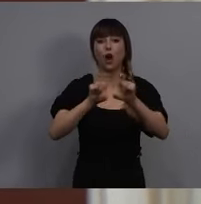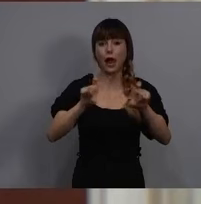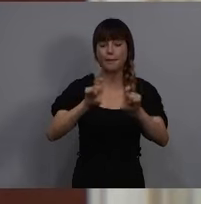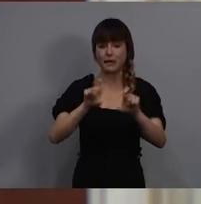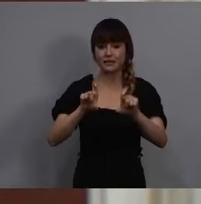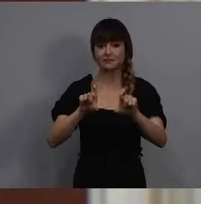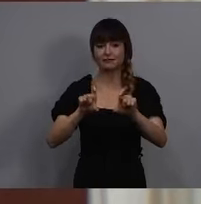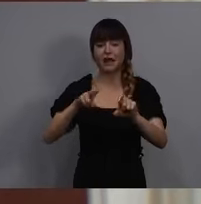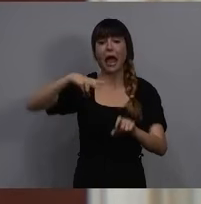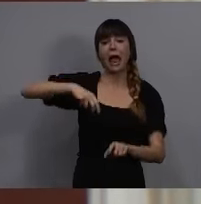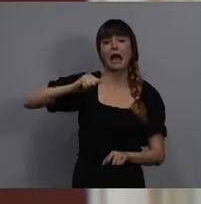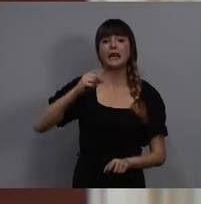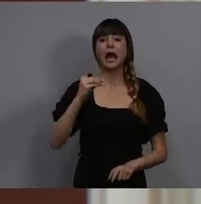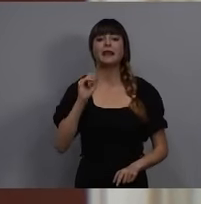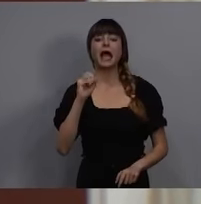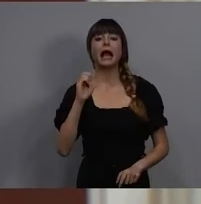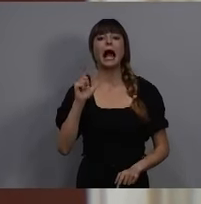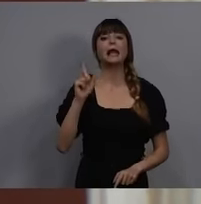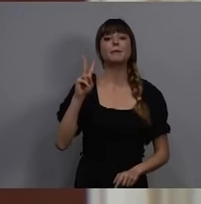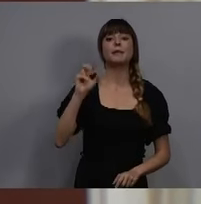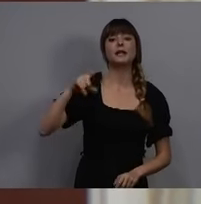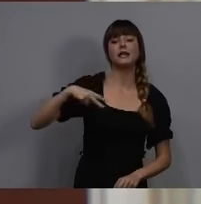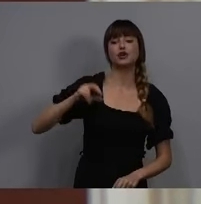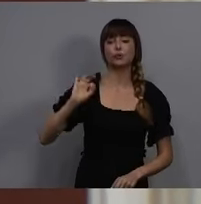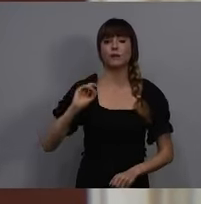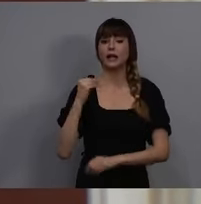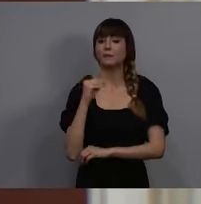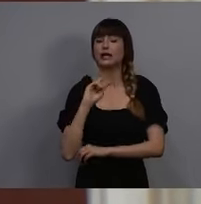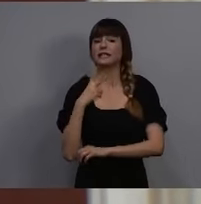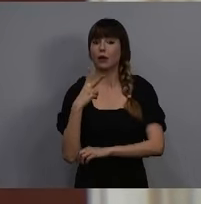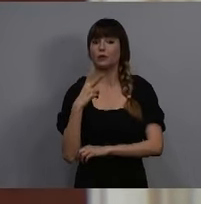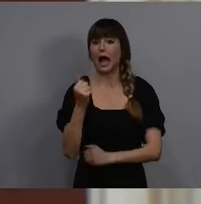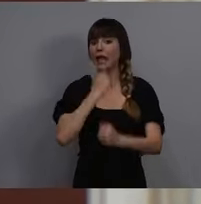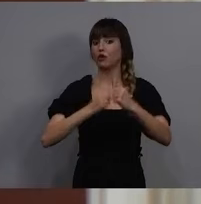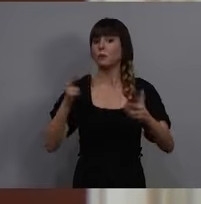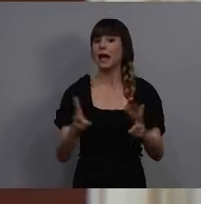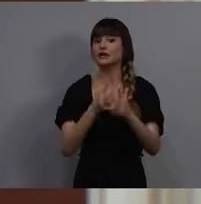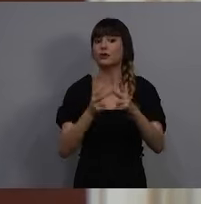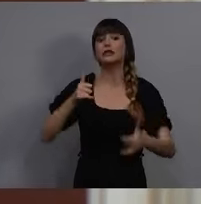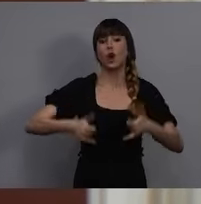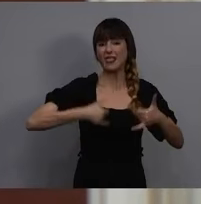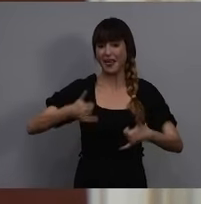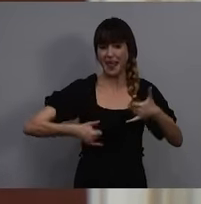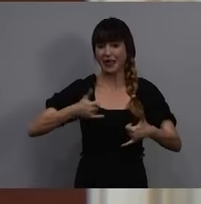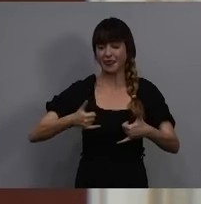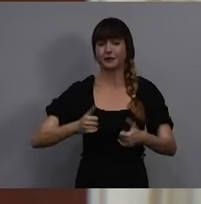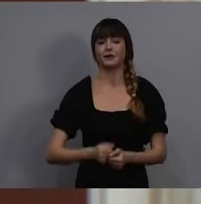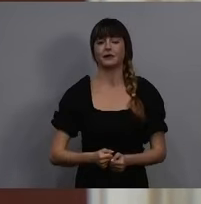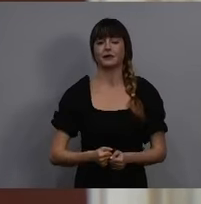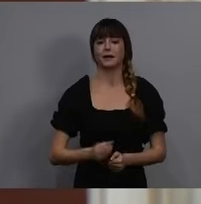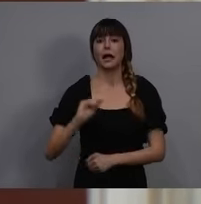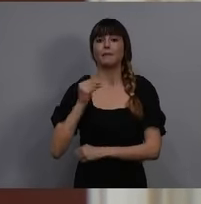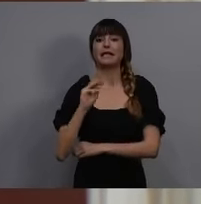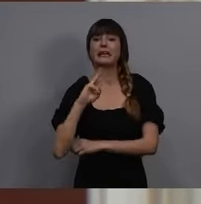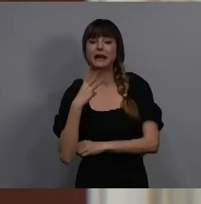será Nadia calviño la vicepresidenta segunda y ministra de trabajo y economía social Yolanda dí la vicepresidenta